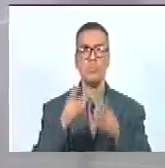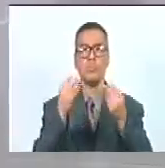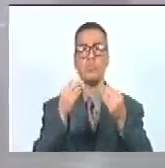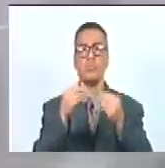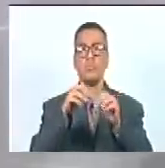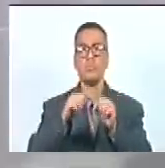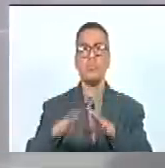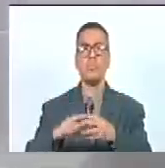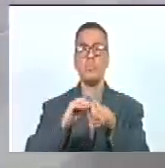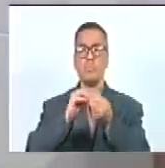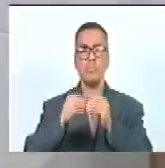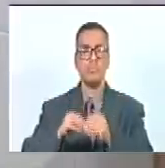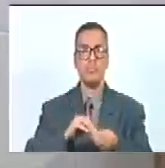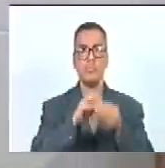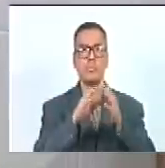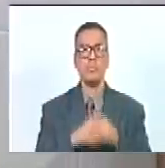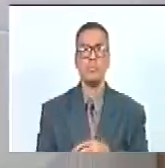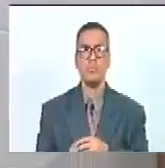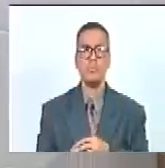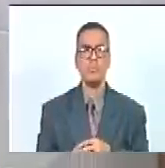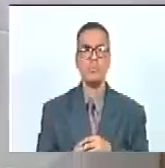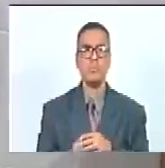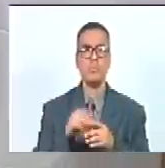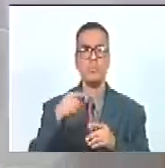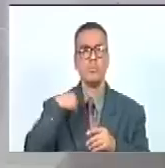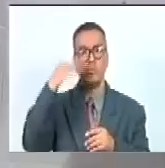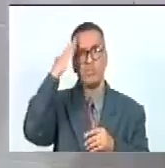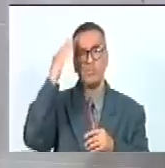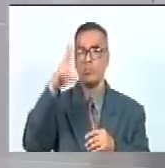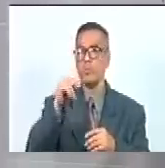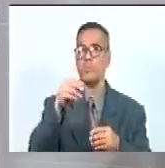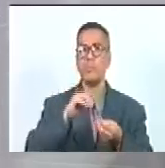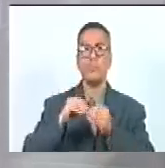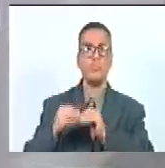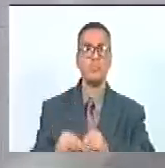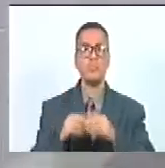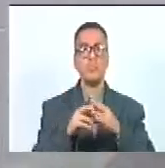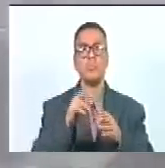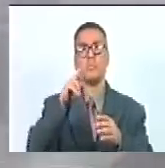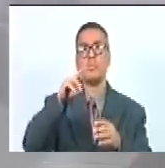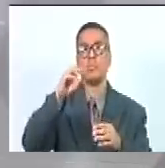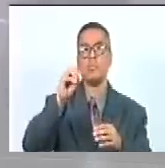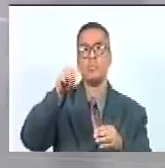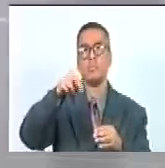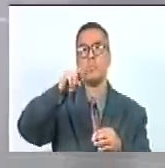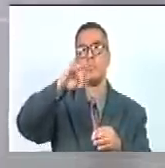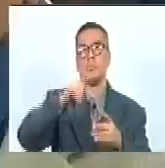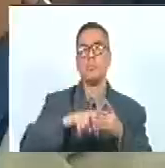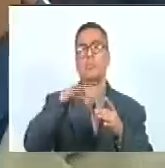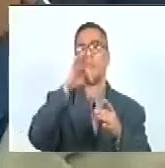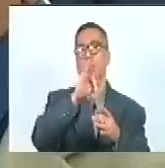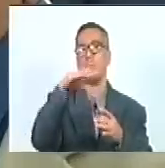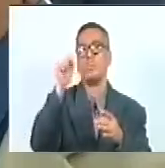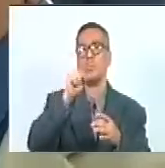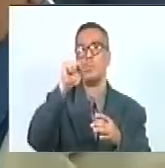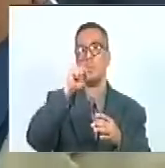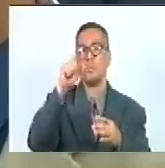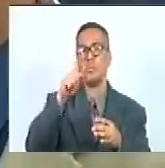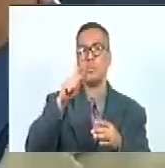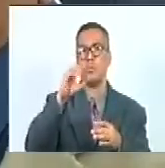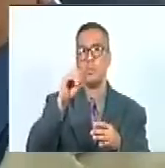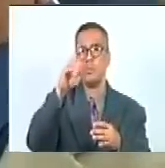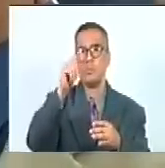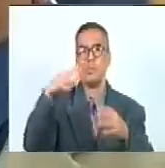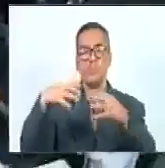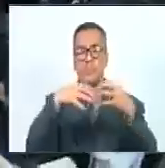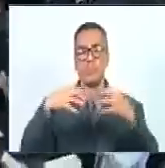muchos se acomodaran. ¿Saben quién no se acomodó? El comandante Ramiro. Fernando Soto Rojas, en una inflexión de